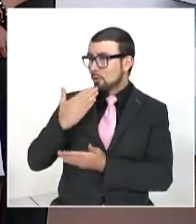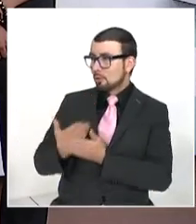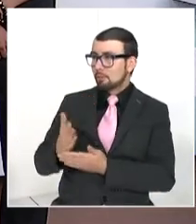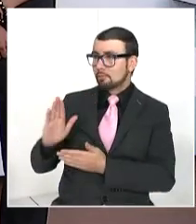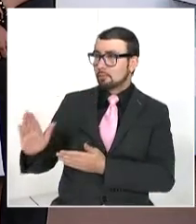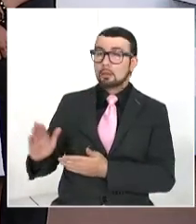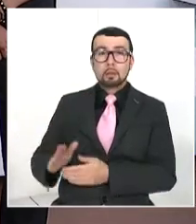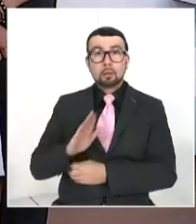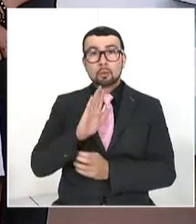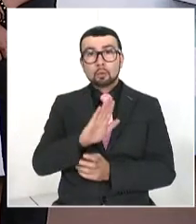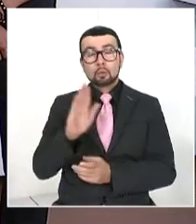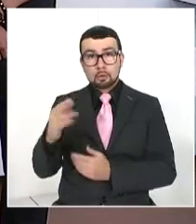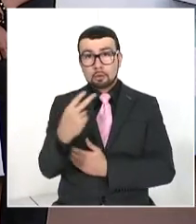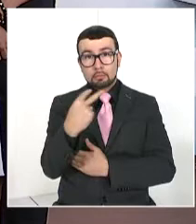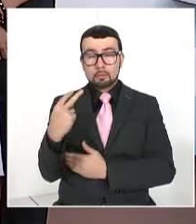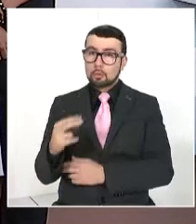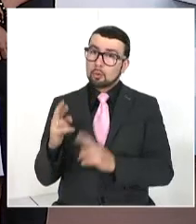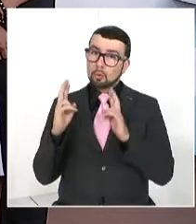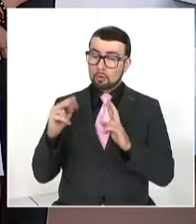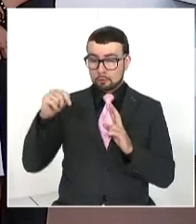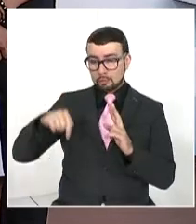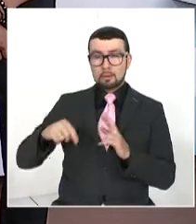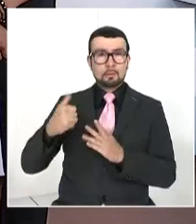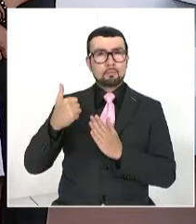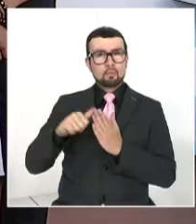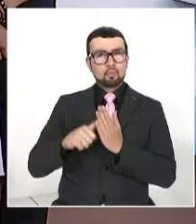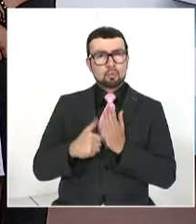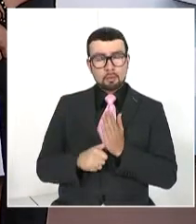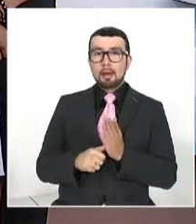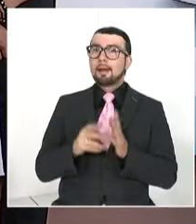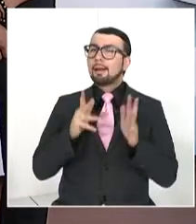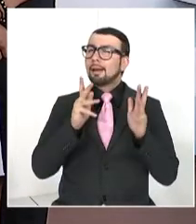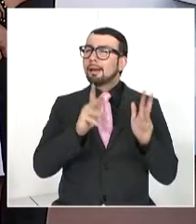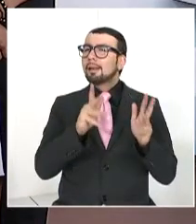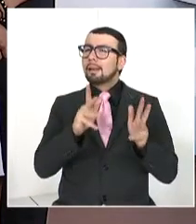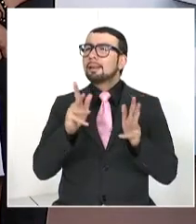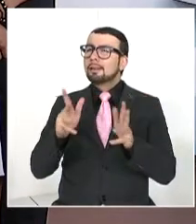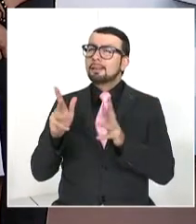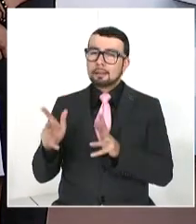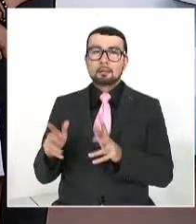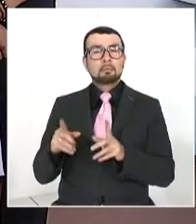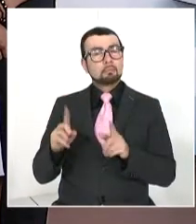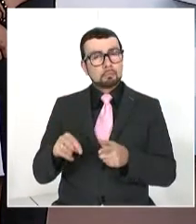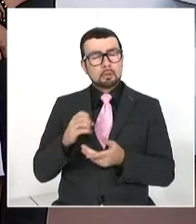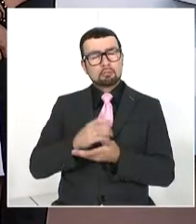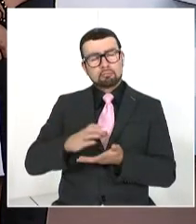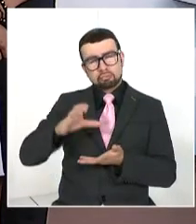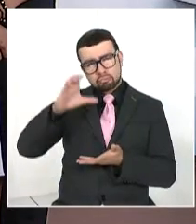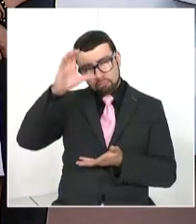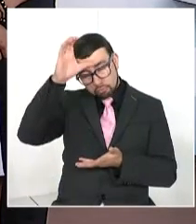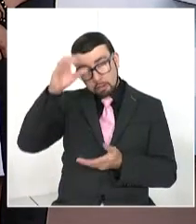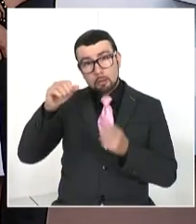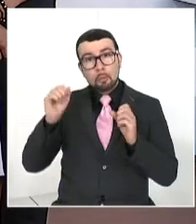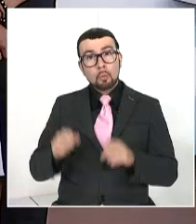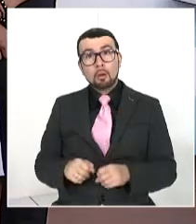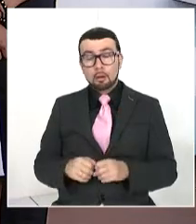ustedes esperamos que este programa sea una gran enseñanza y un gran conocimiento para